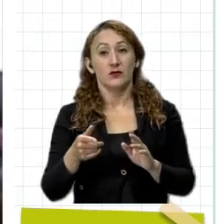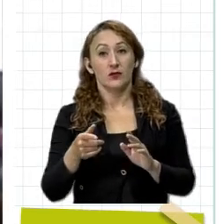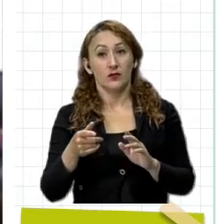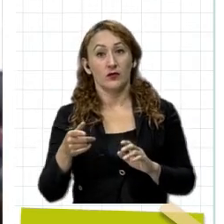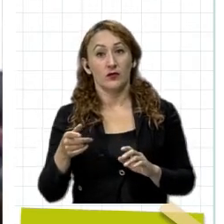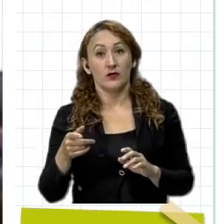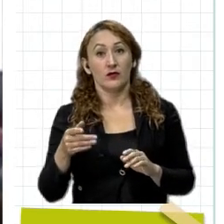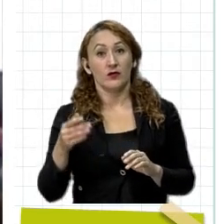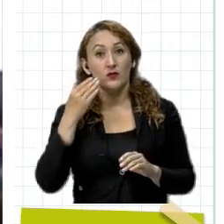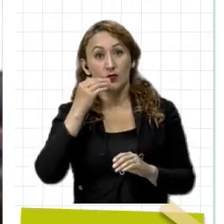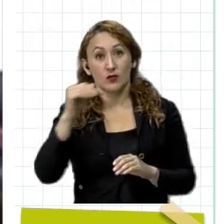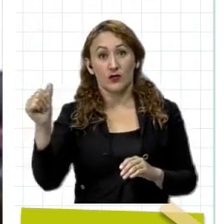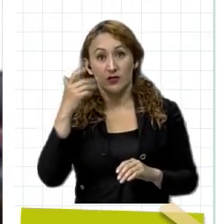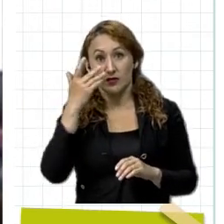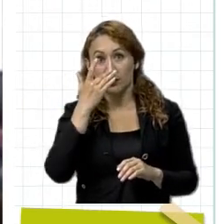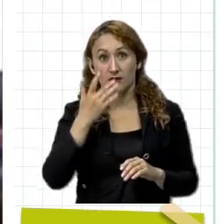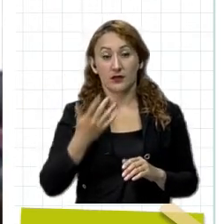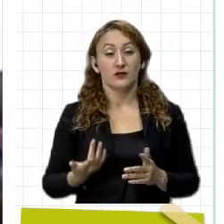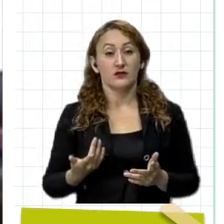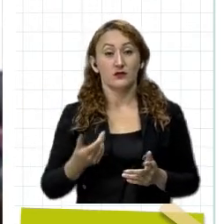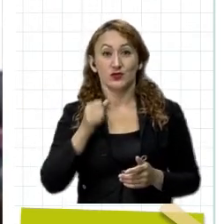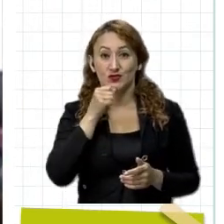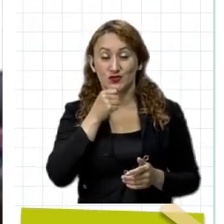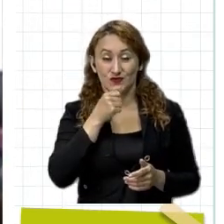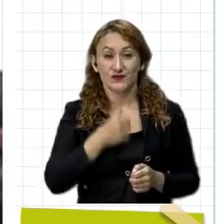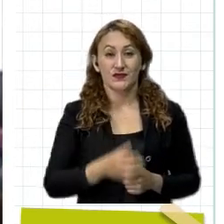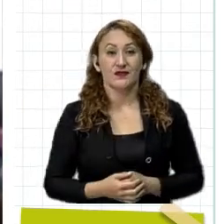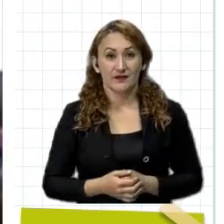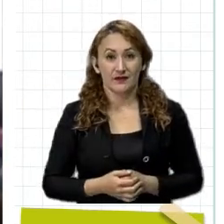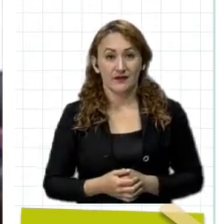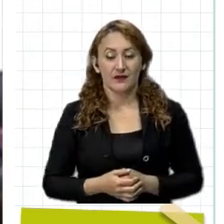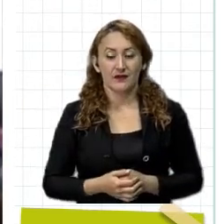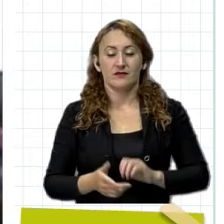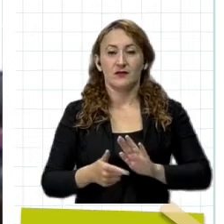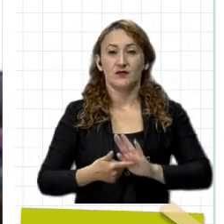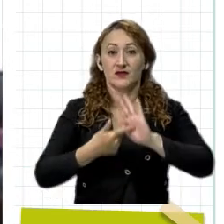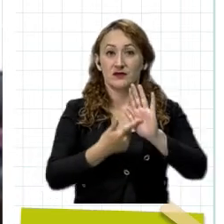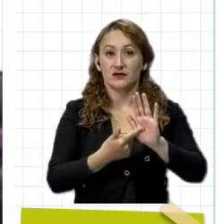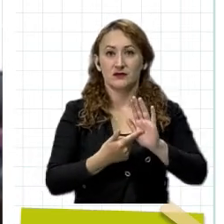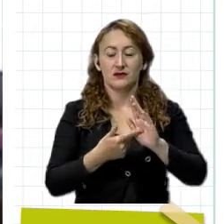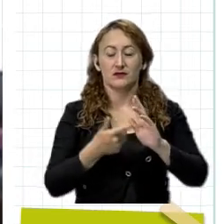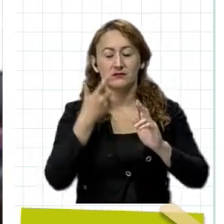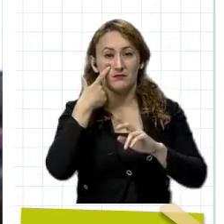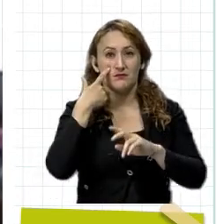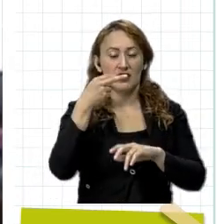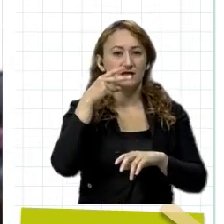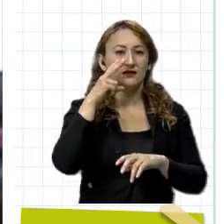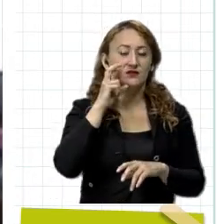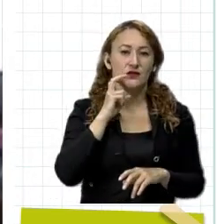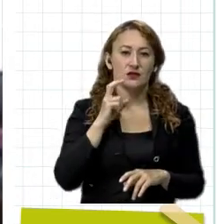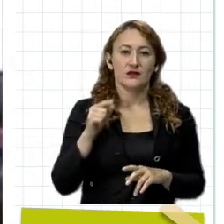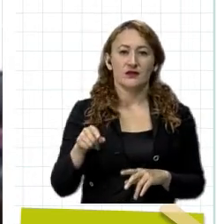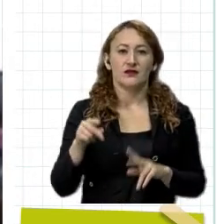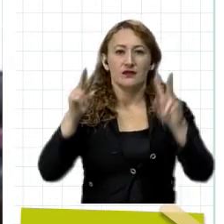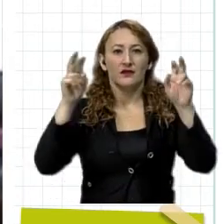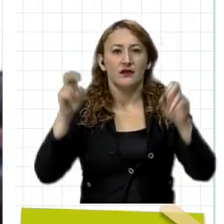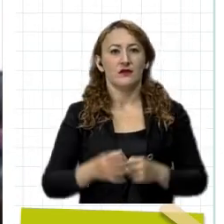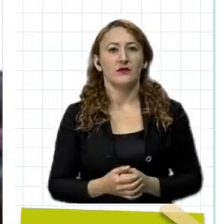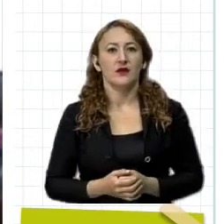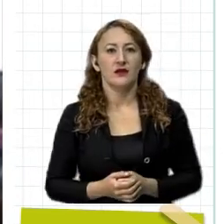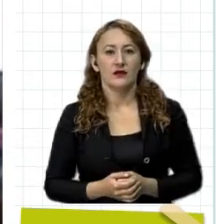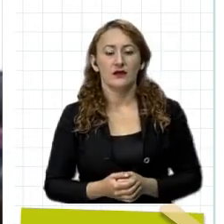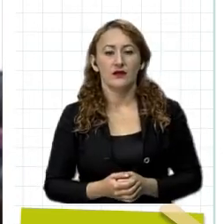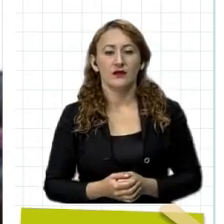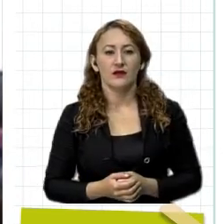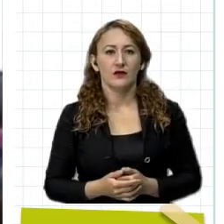mujeres negras por cuenta de unas representaciones hipersexualizadas que existen sobre ellas y que se